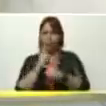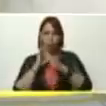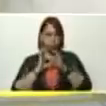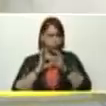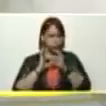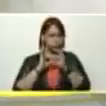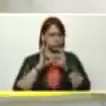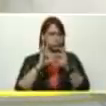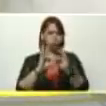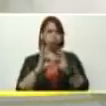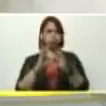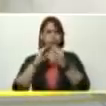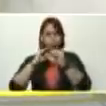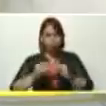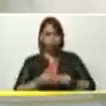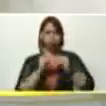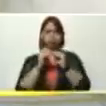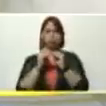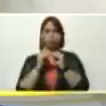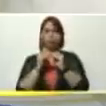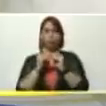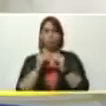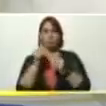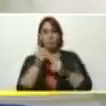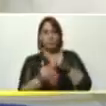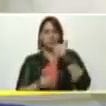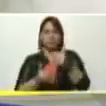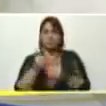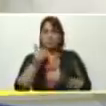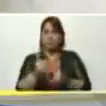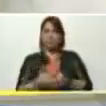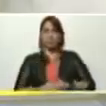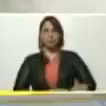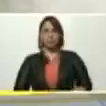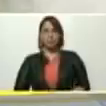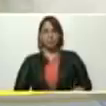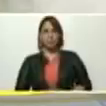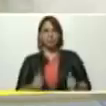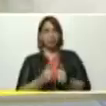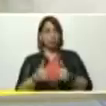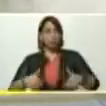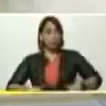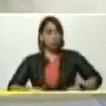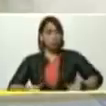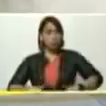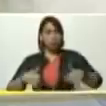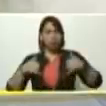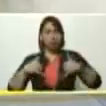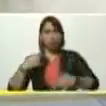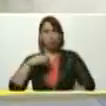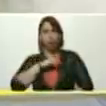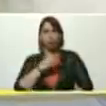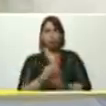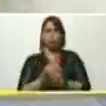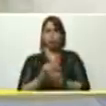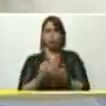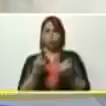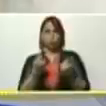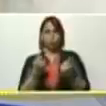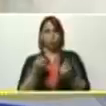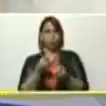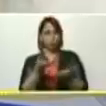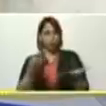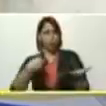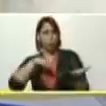consolidar la recuperación paulatina, progresiva, con esfuerzo propio de nuestra economía. Y ahí